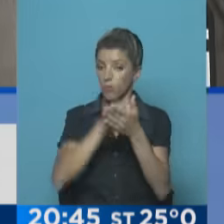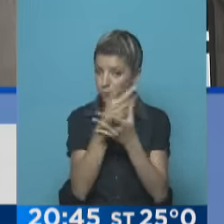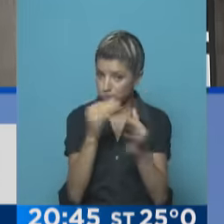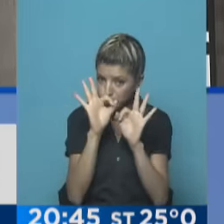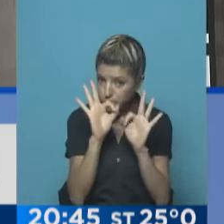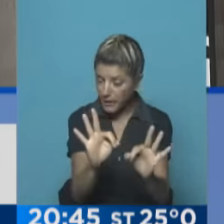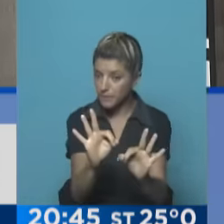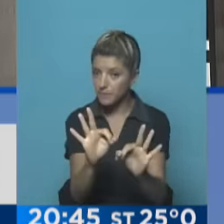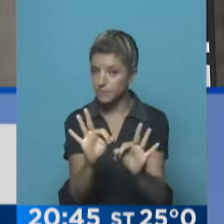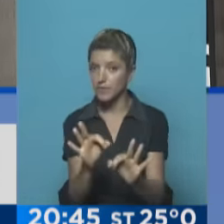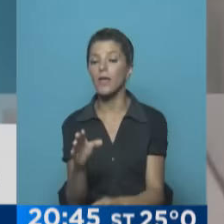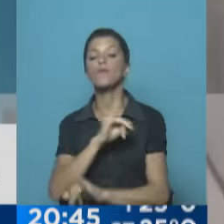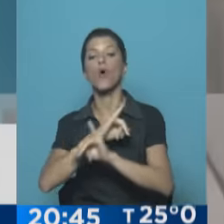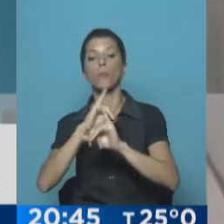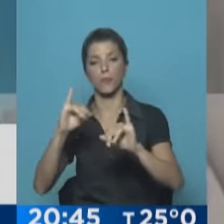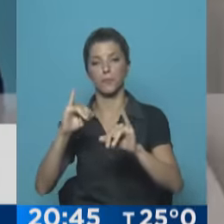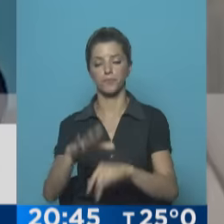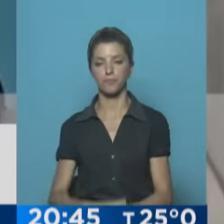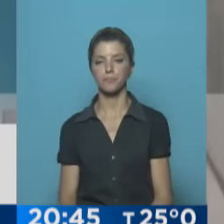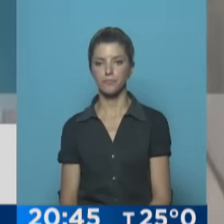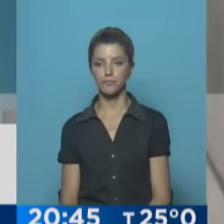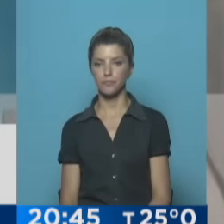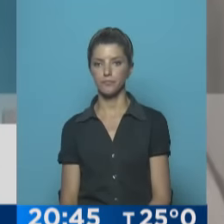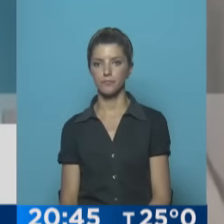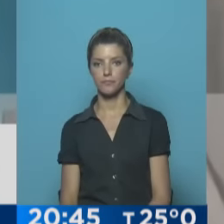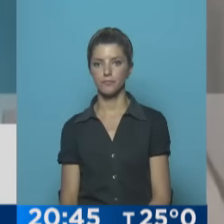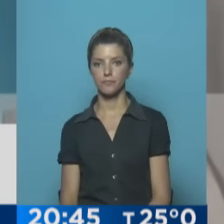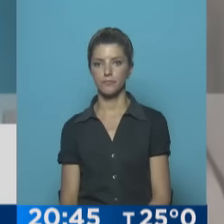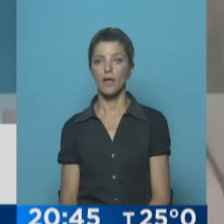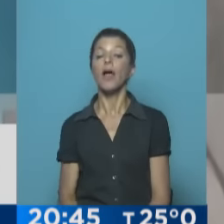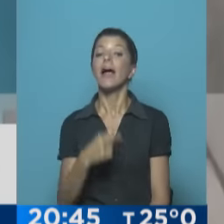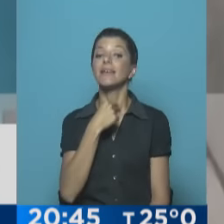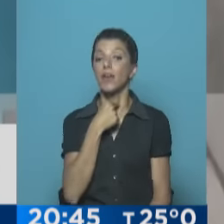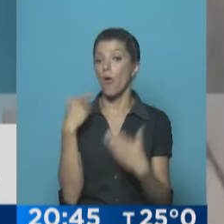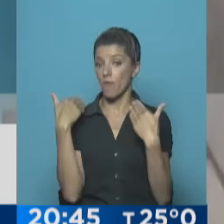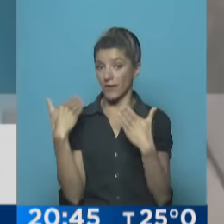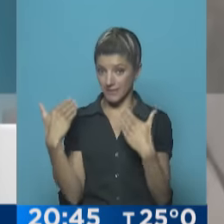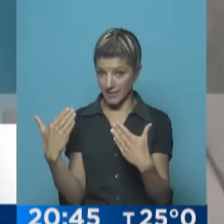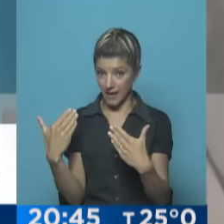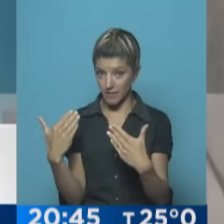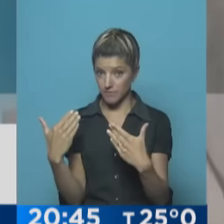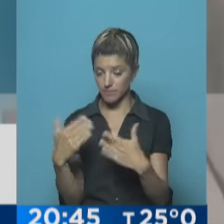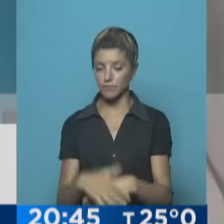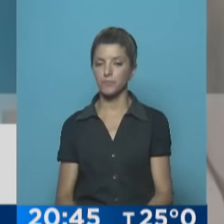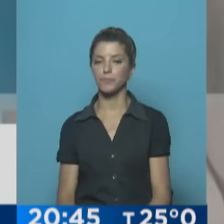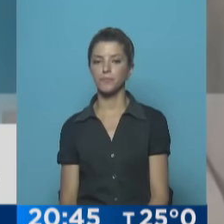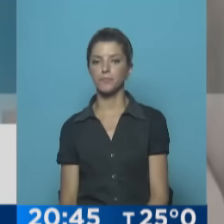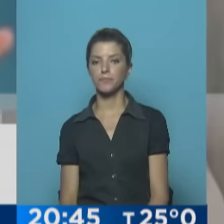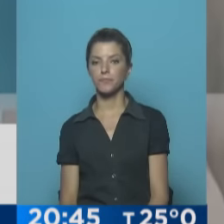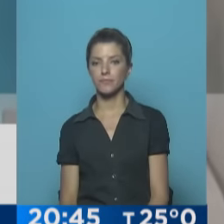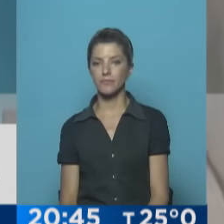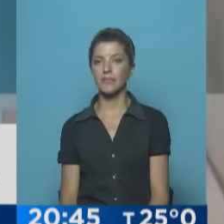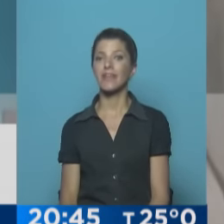este acuerdo, esto decía. Bueno, quiero felicitar a esta iniciativa que han llevado a cabo, que arrancaron